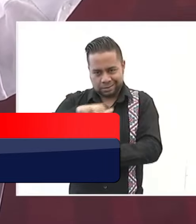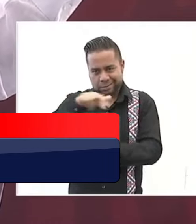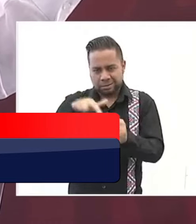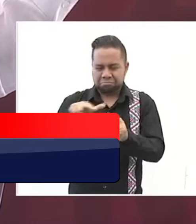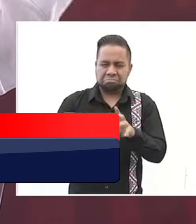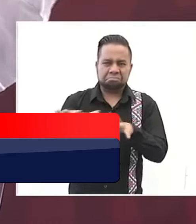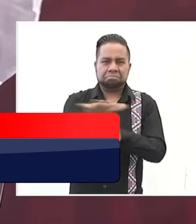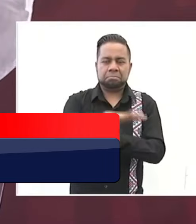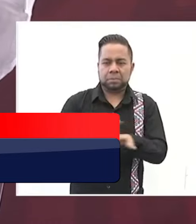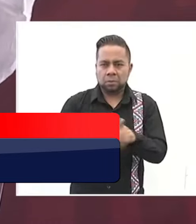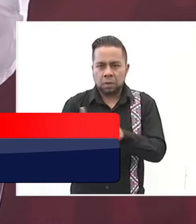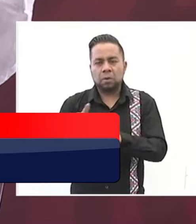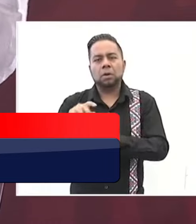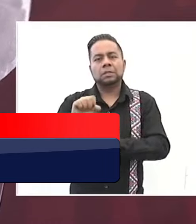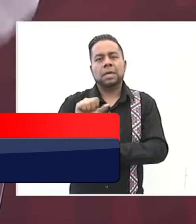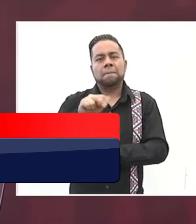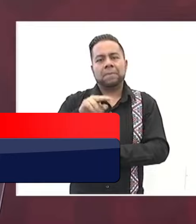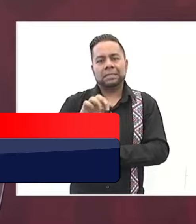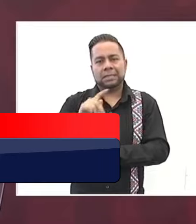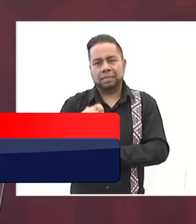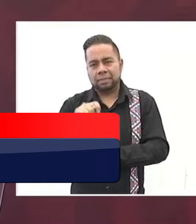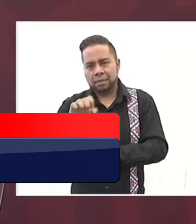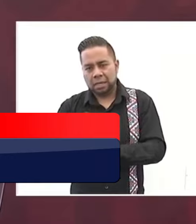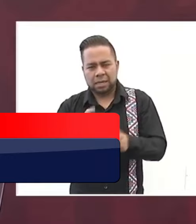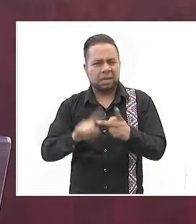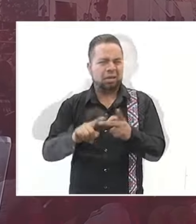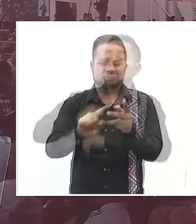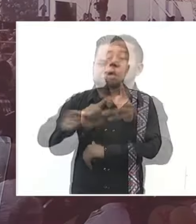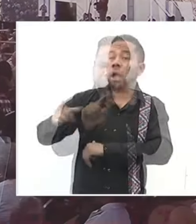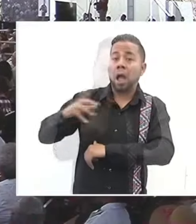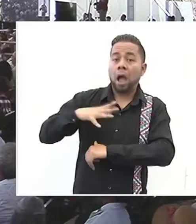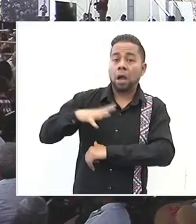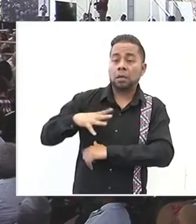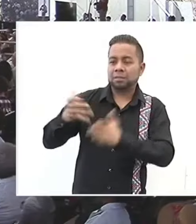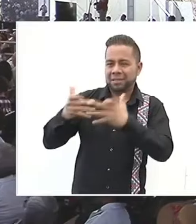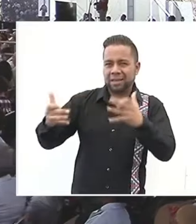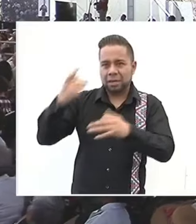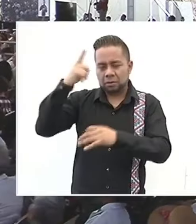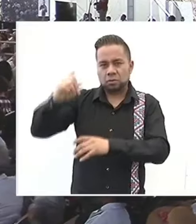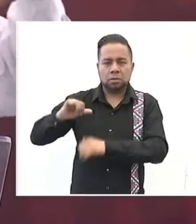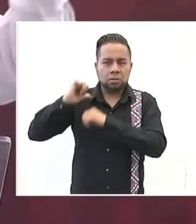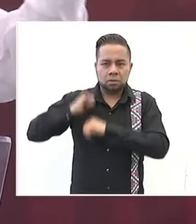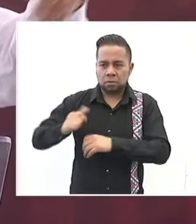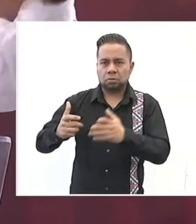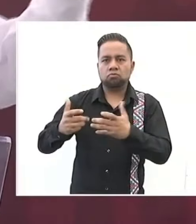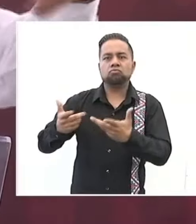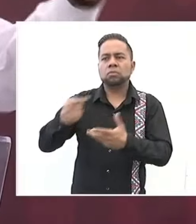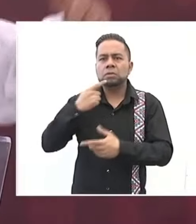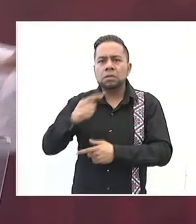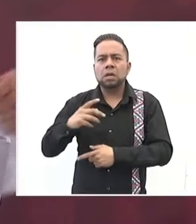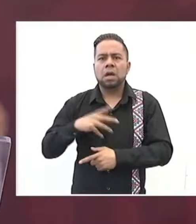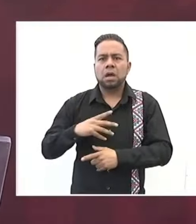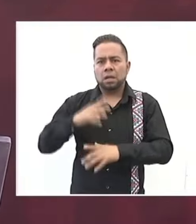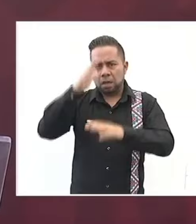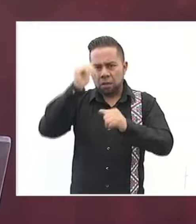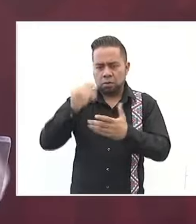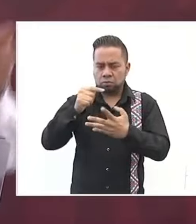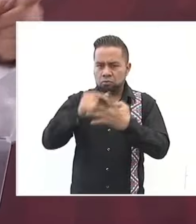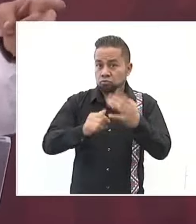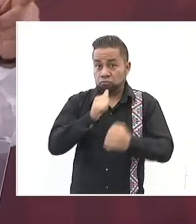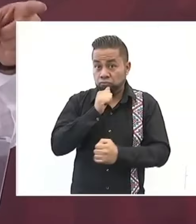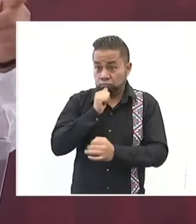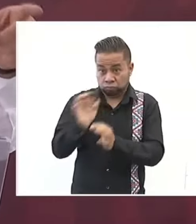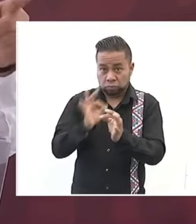región, a San Vicente Coatlán y a todas las comunidades. Me decía que tienen unos compromisos